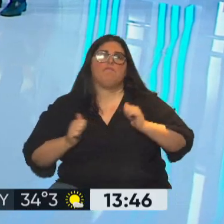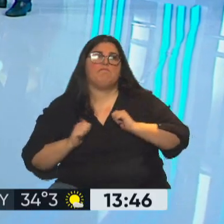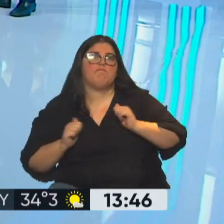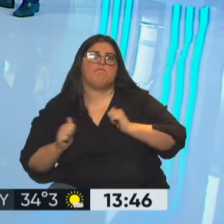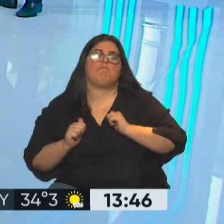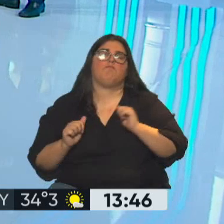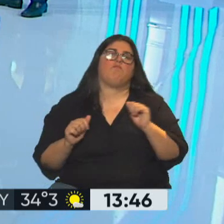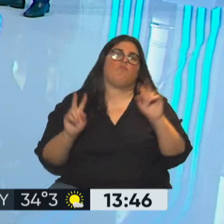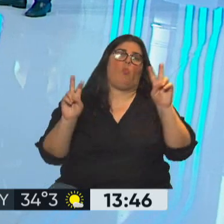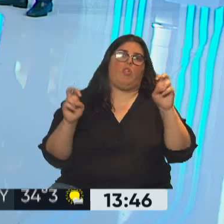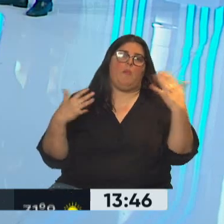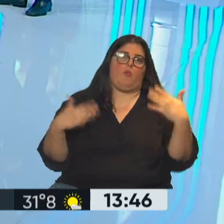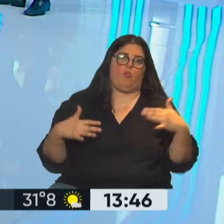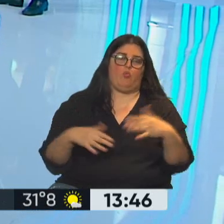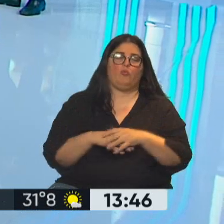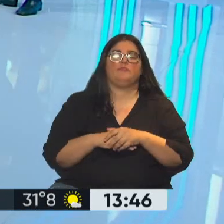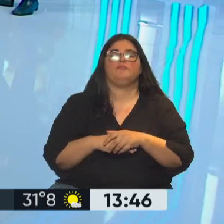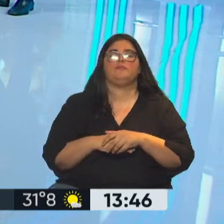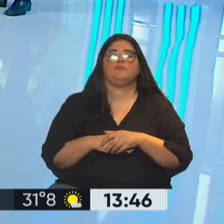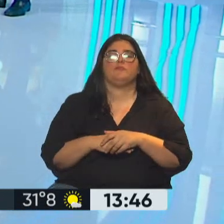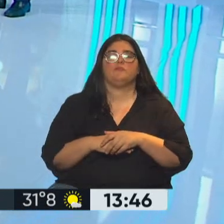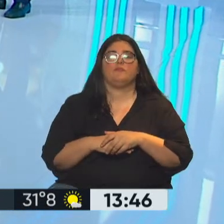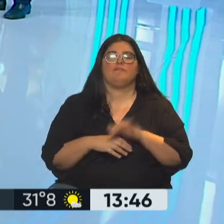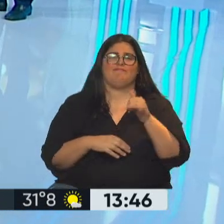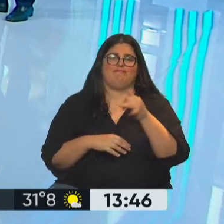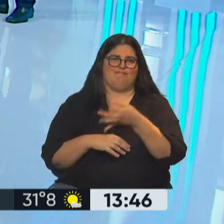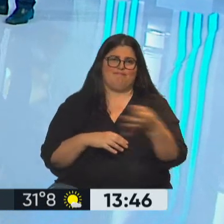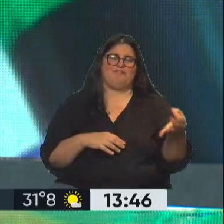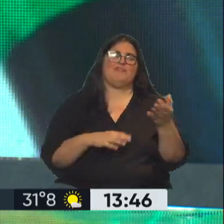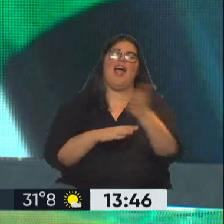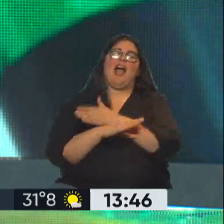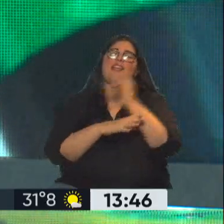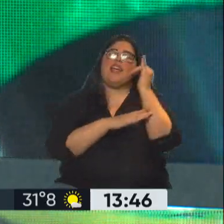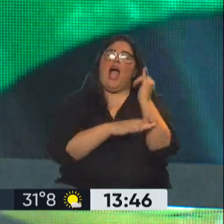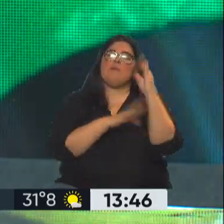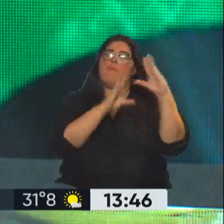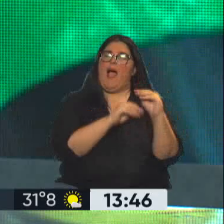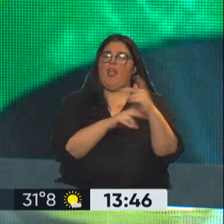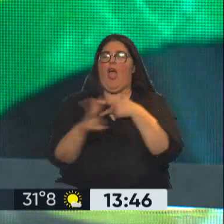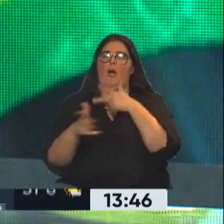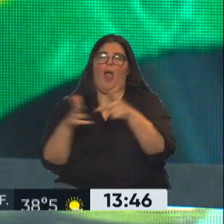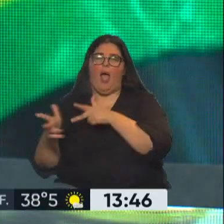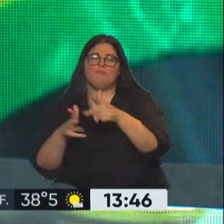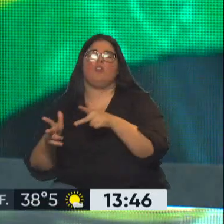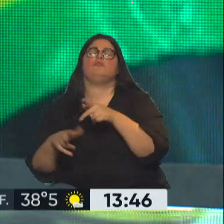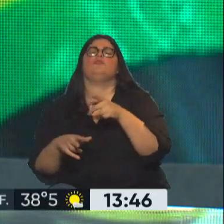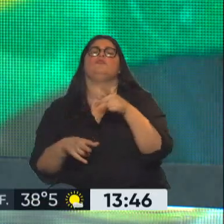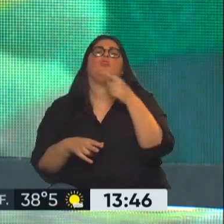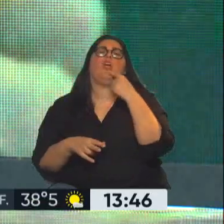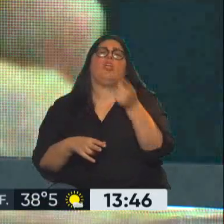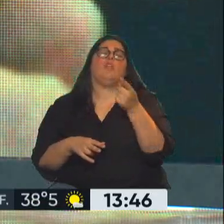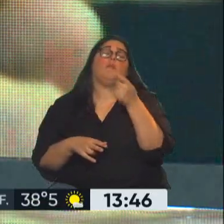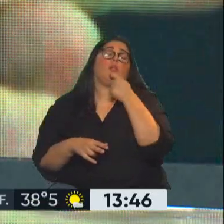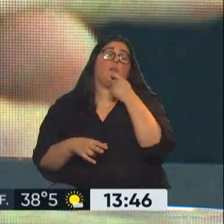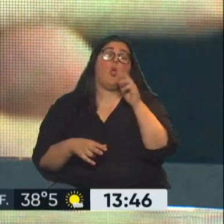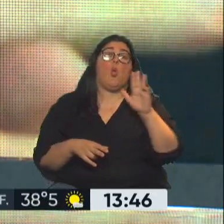menor para nada. Sí, bueno, hablábamos por ahí fuera del aire el tema de la posibilidad en el caso de que gane